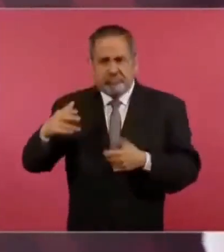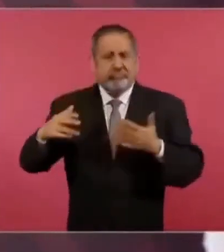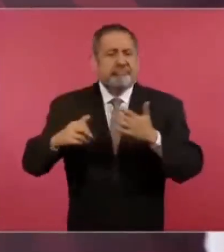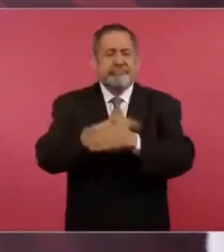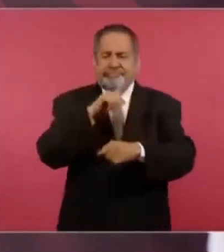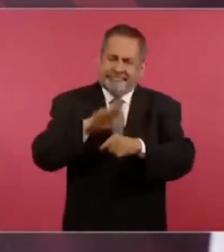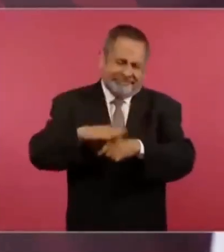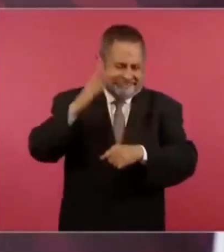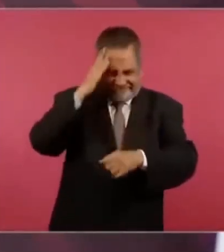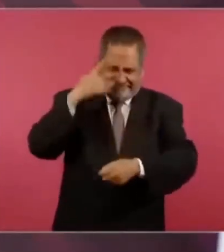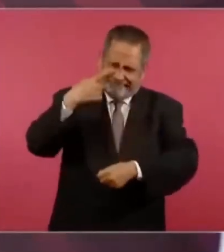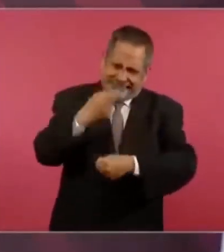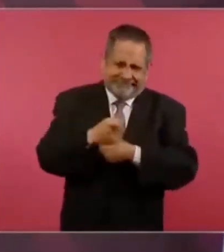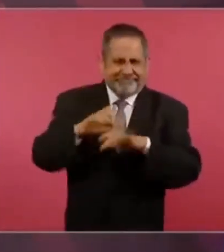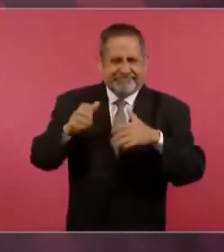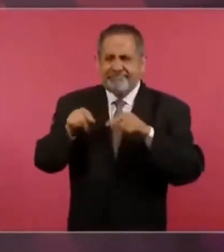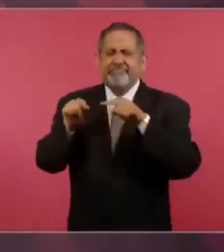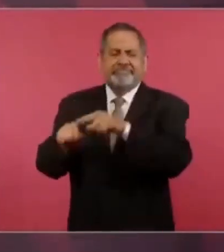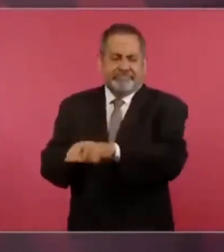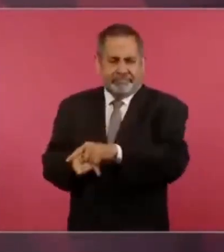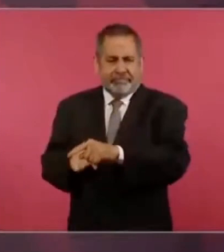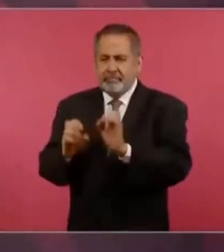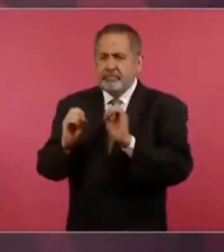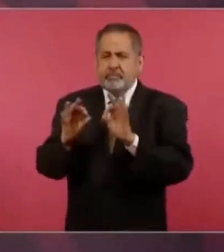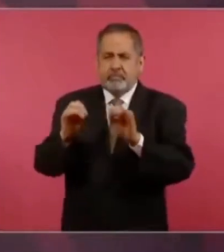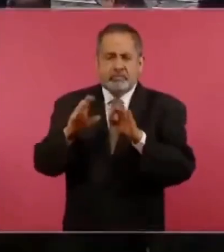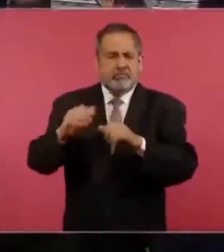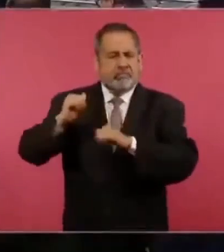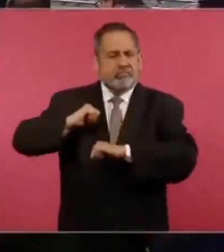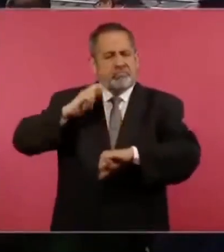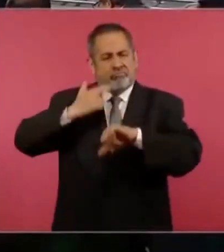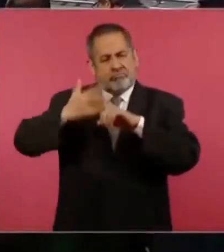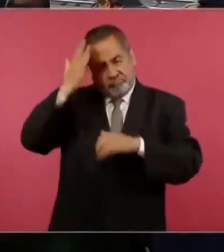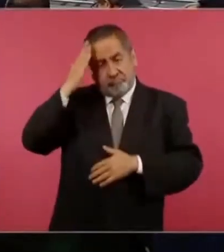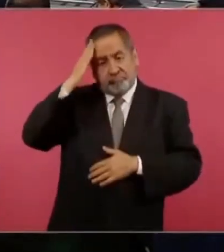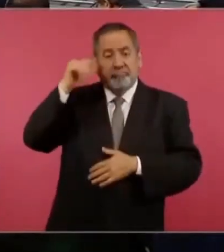nacional, van a ser las oficinas centrales